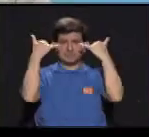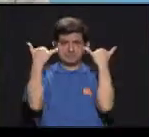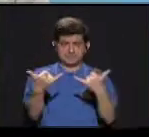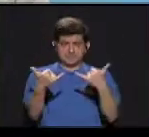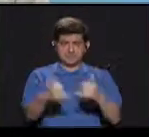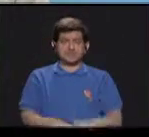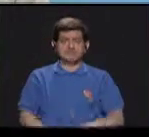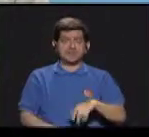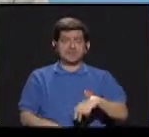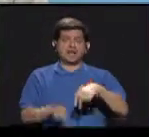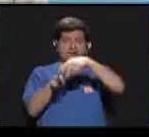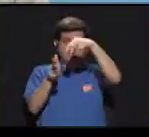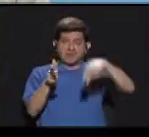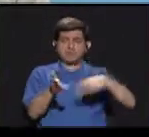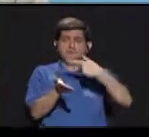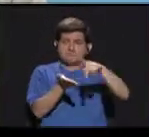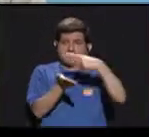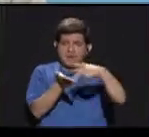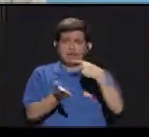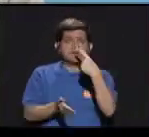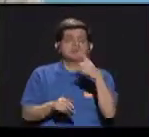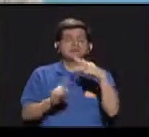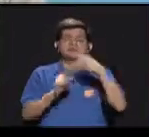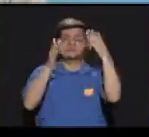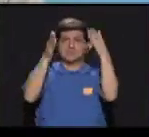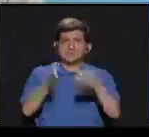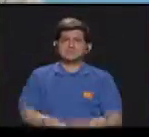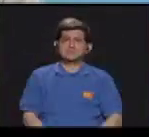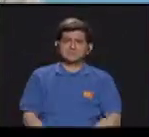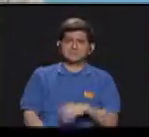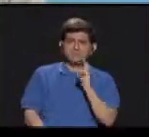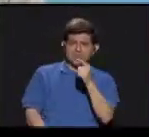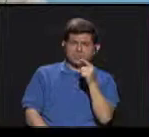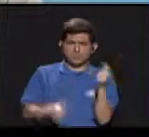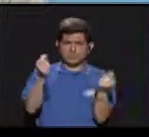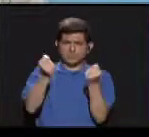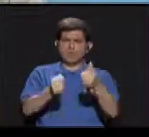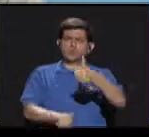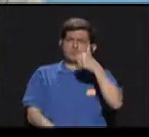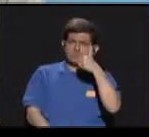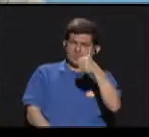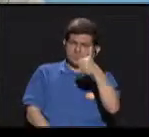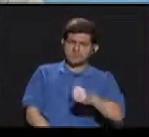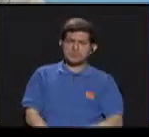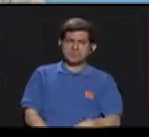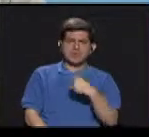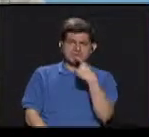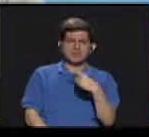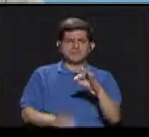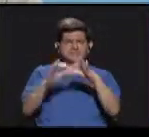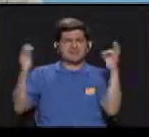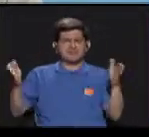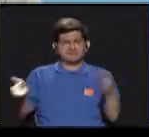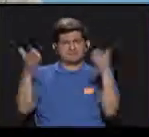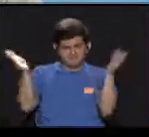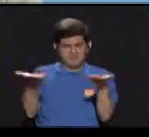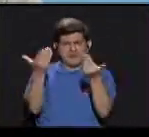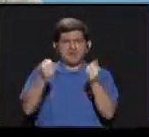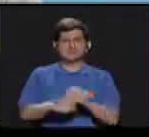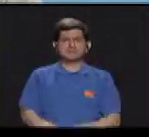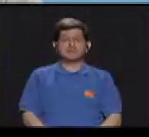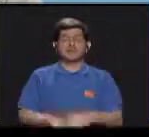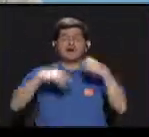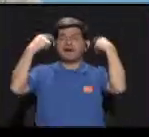cuando ya se iba a bajar del taxi, pagaba y le decía al taxista, usted ha conducido muy bien, y le decía una frase estimulante, y